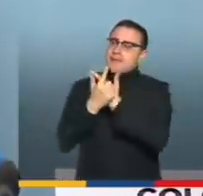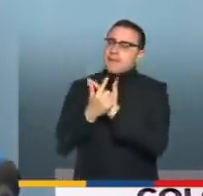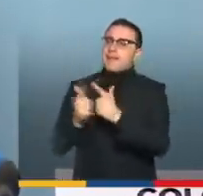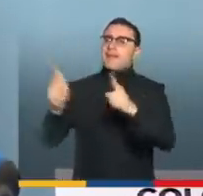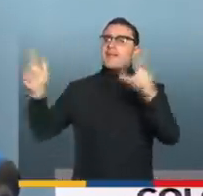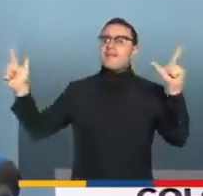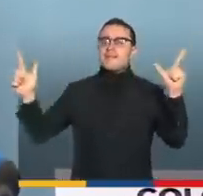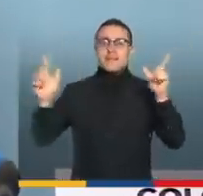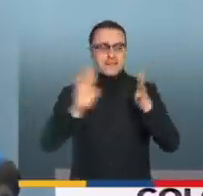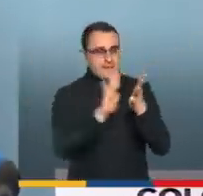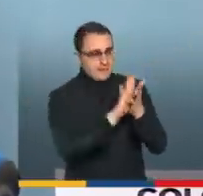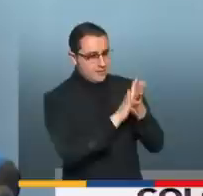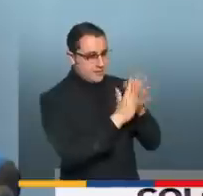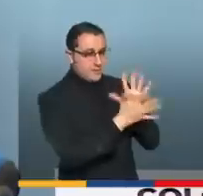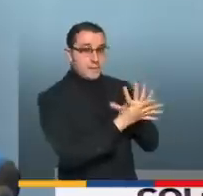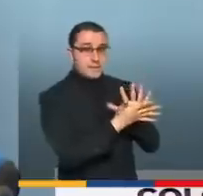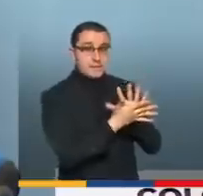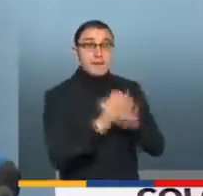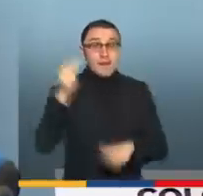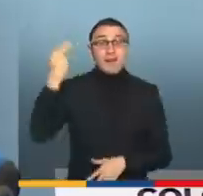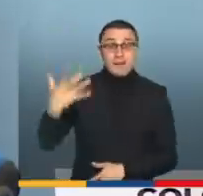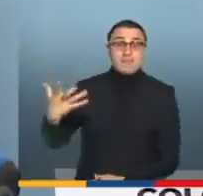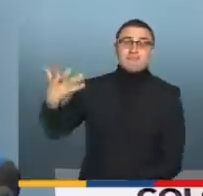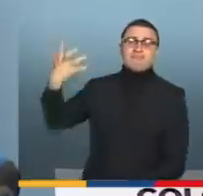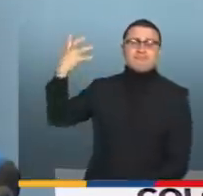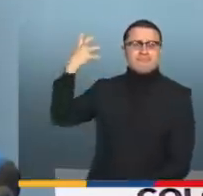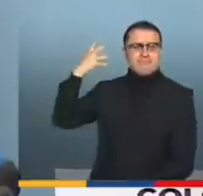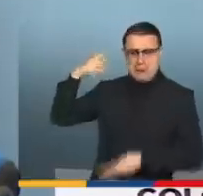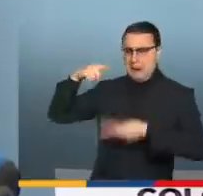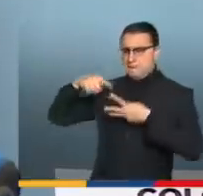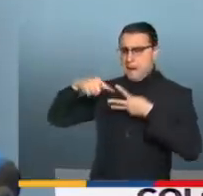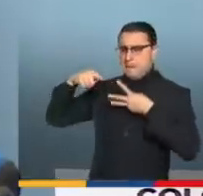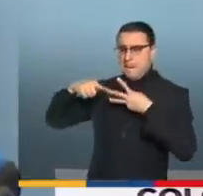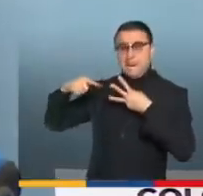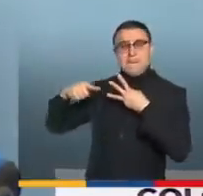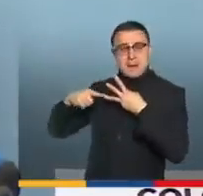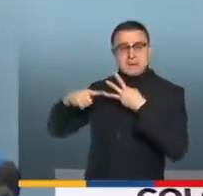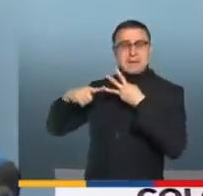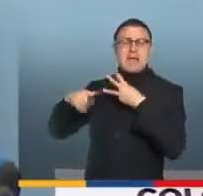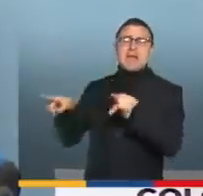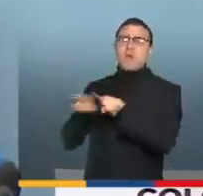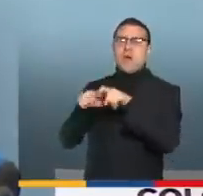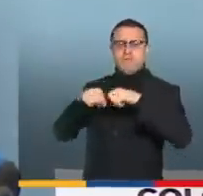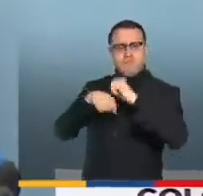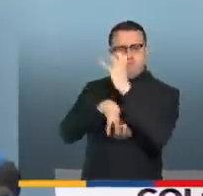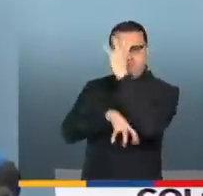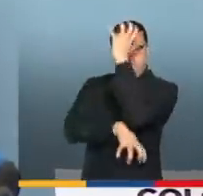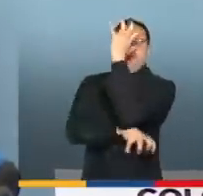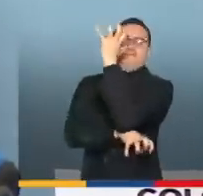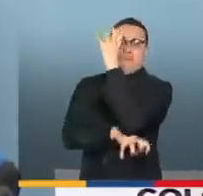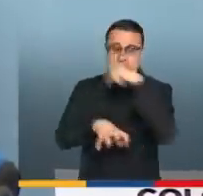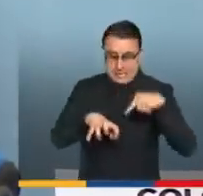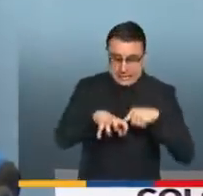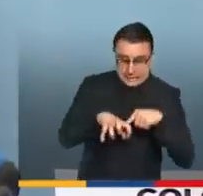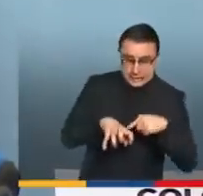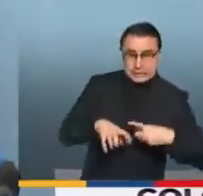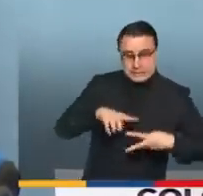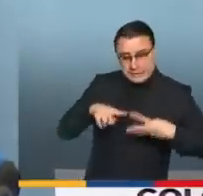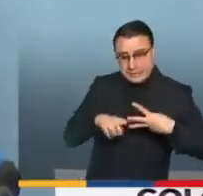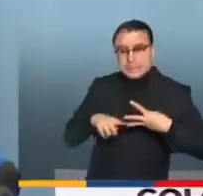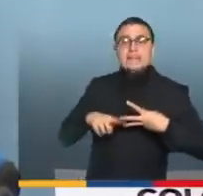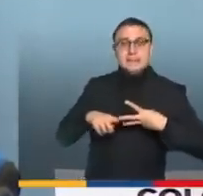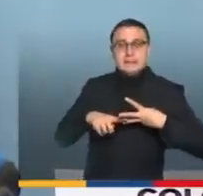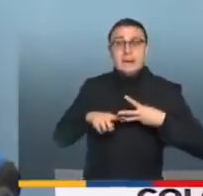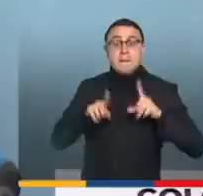Parte de nuestra historia tiene que ver con ese común destino, con esas raíces comunes. A pesar de que aquí han